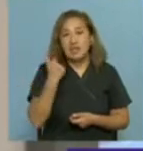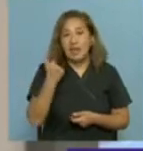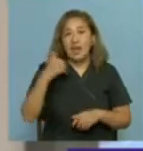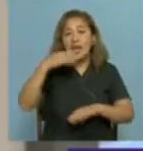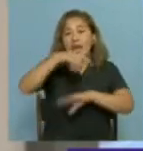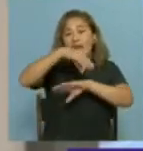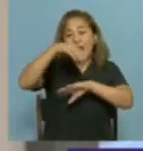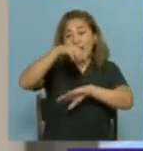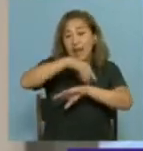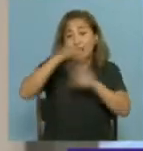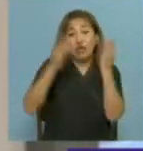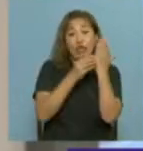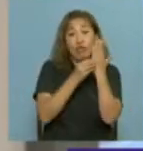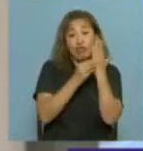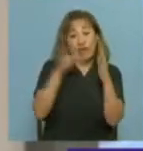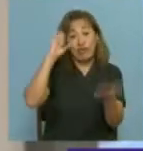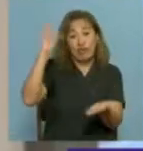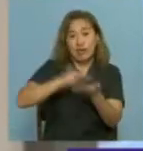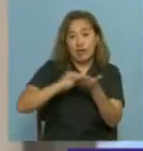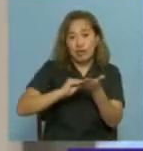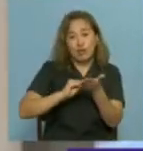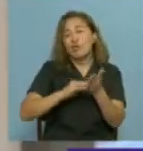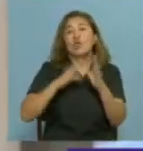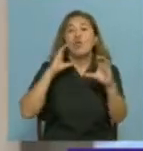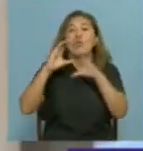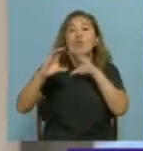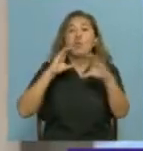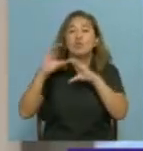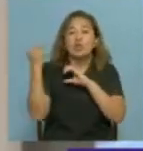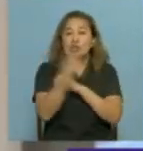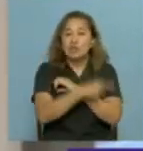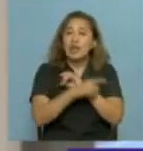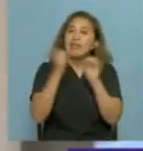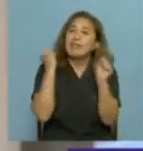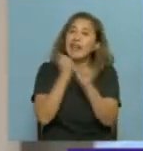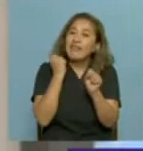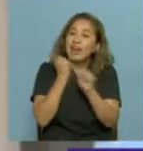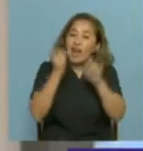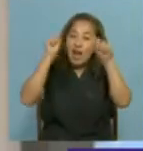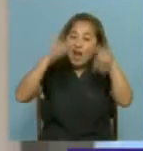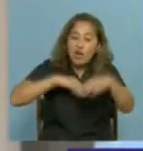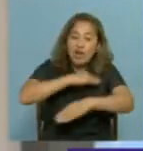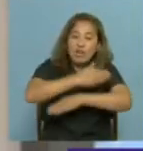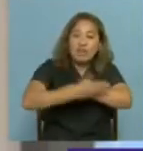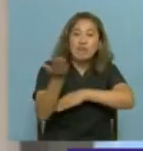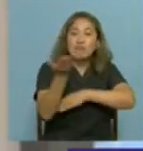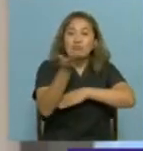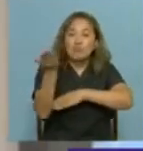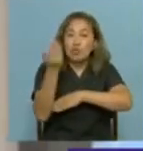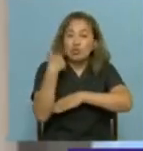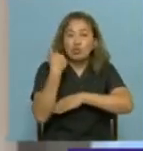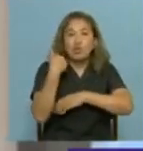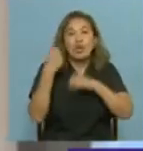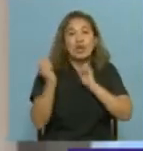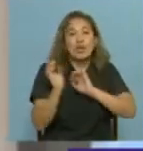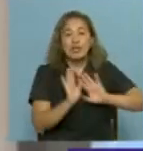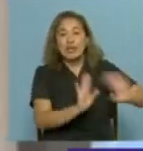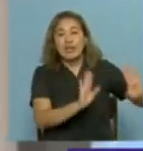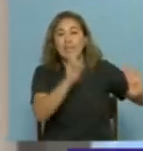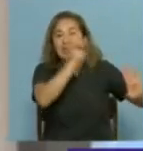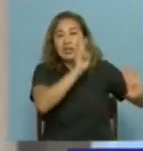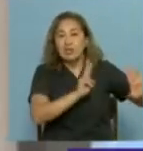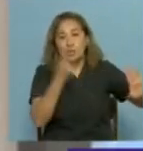es comunicador social trabaja de mozo debió dejar su país venezuela por todo lo que hemos visto